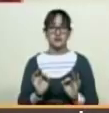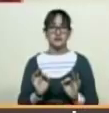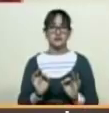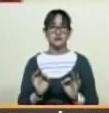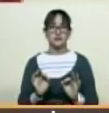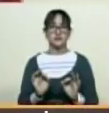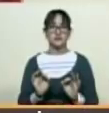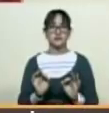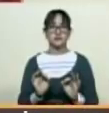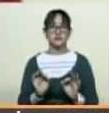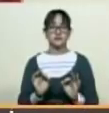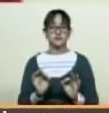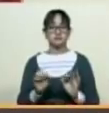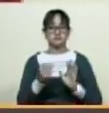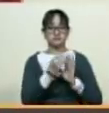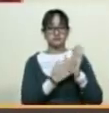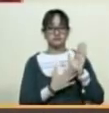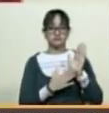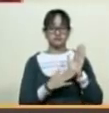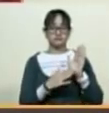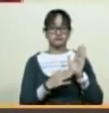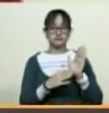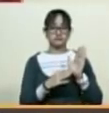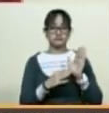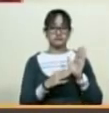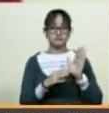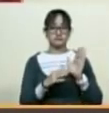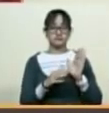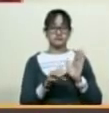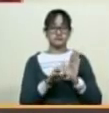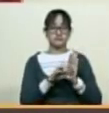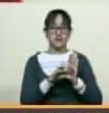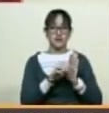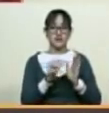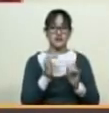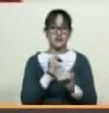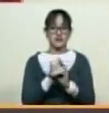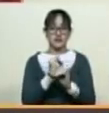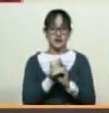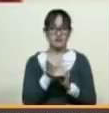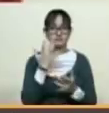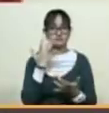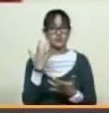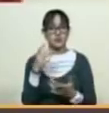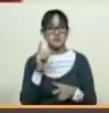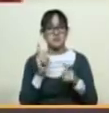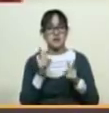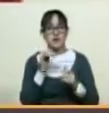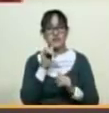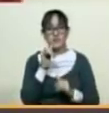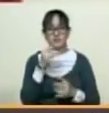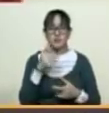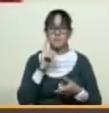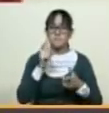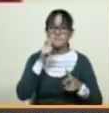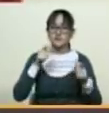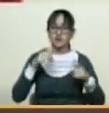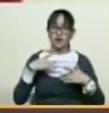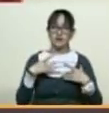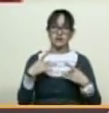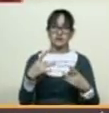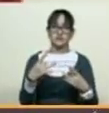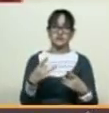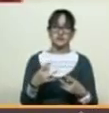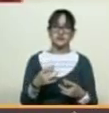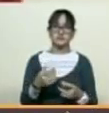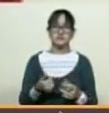darán por medio de la Gaceta Electoral Digital, así como la información a los interesados, y con esto hacemos